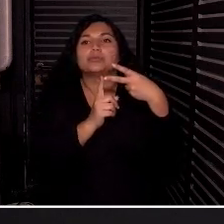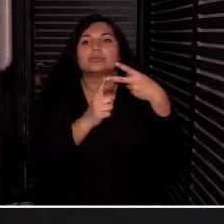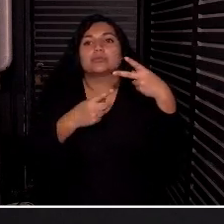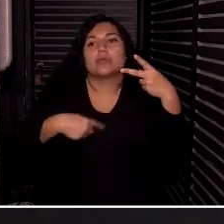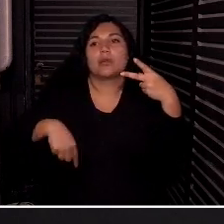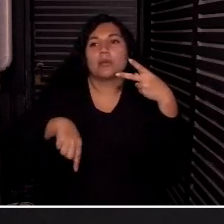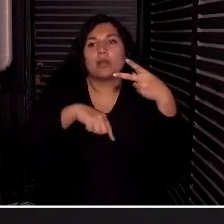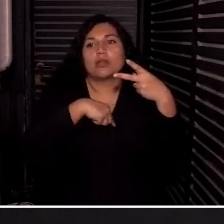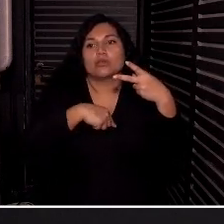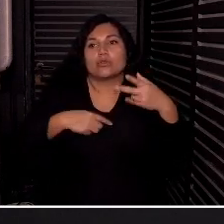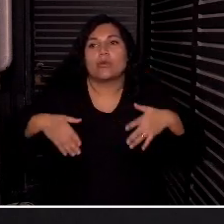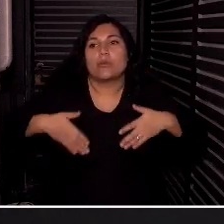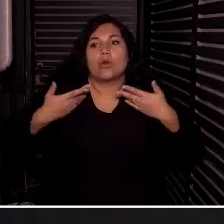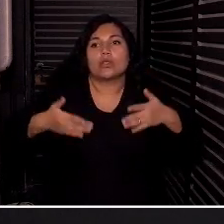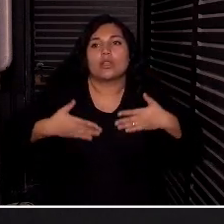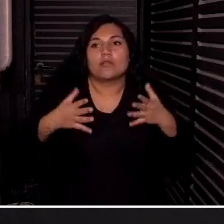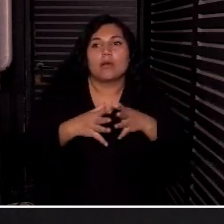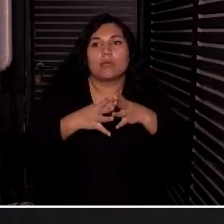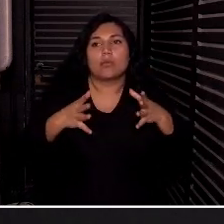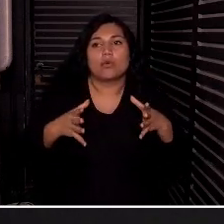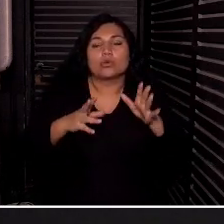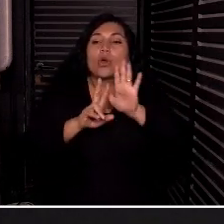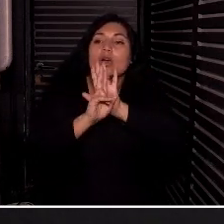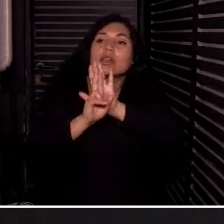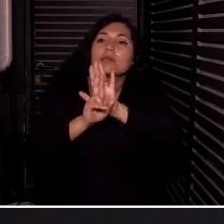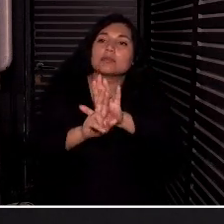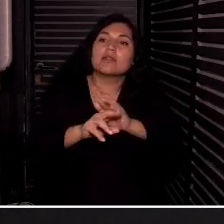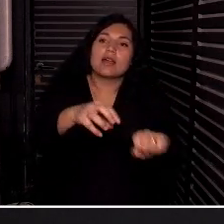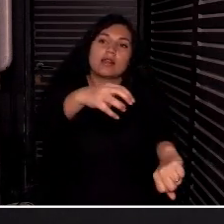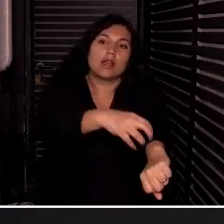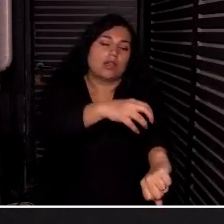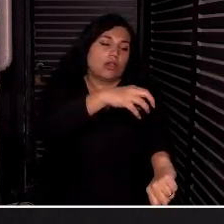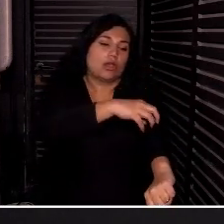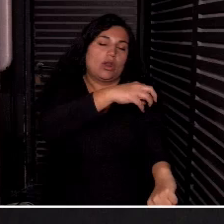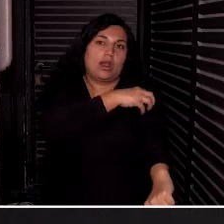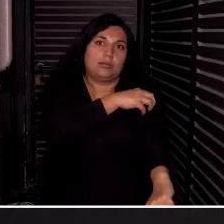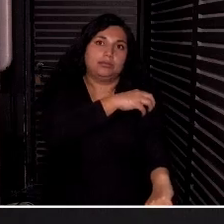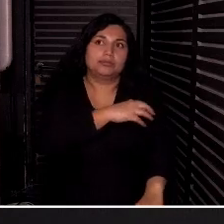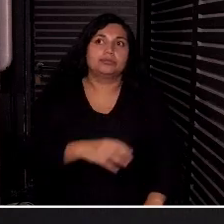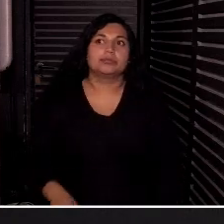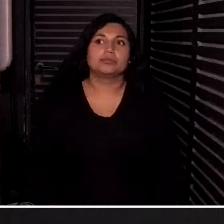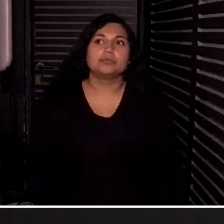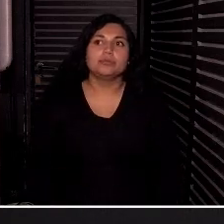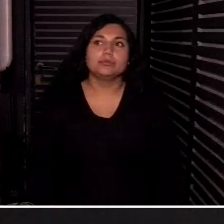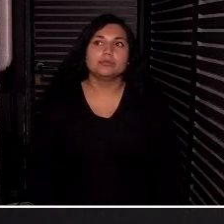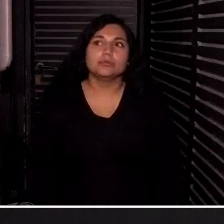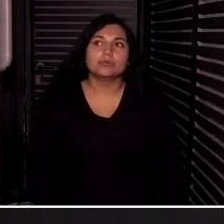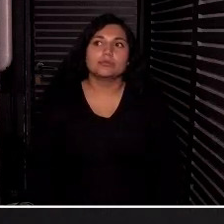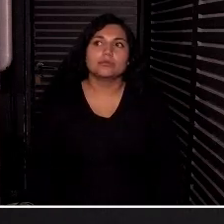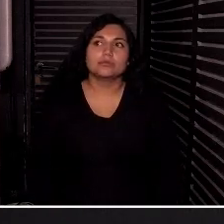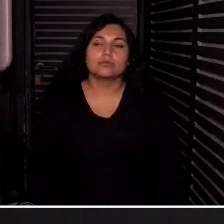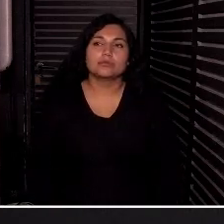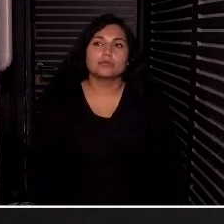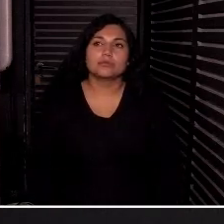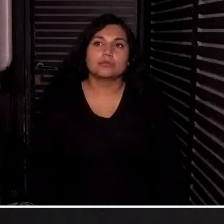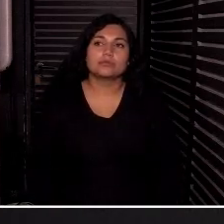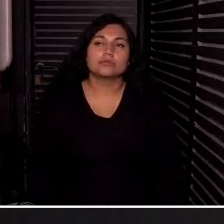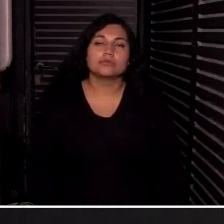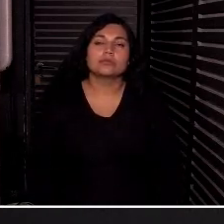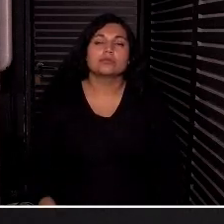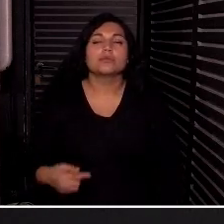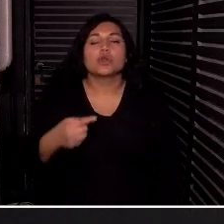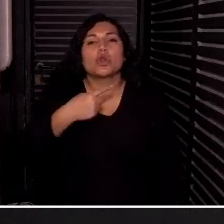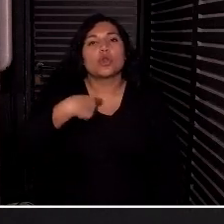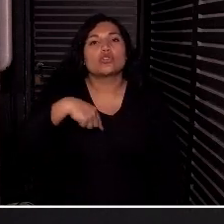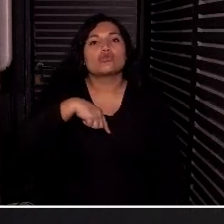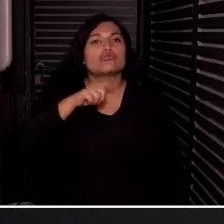nosotros nos motiva mucho tiene que ver con la representatividad regional pero no voy a hablar de los de que tenemos nueve centros regionales porque